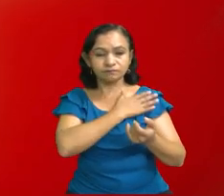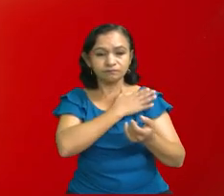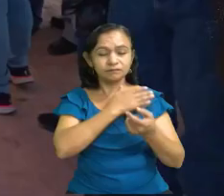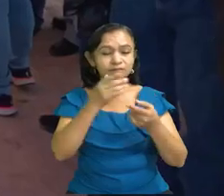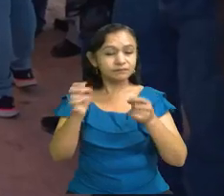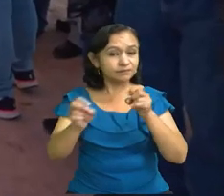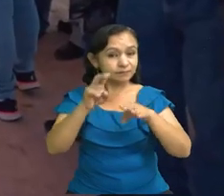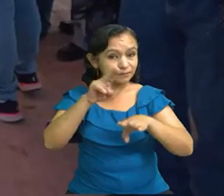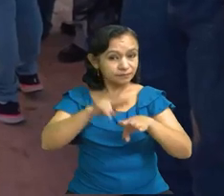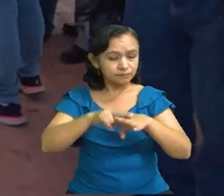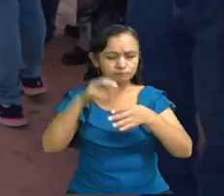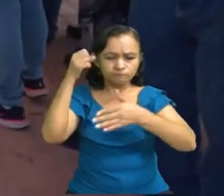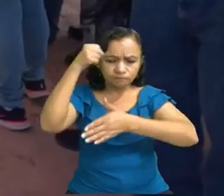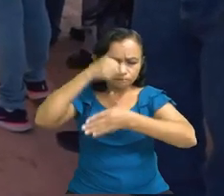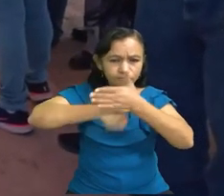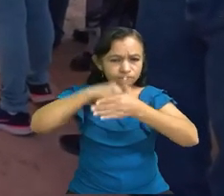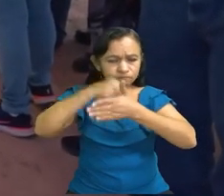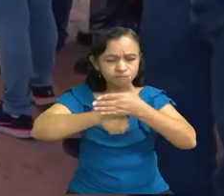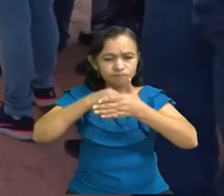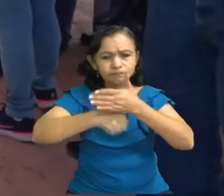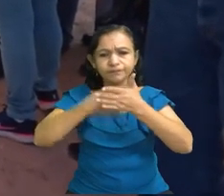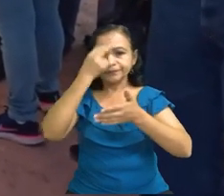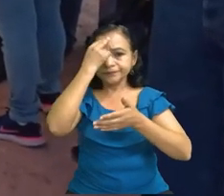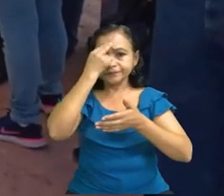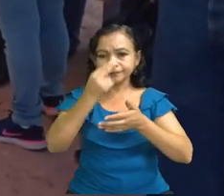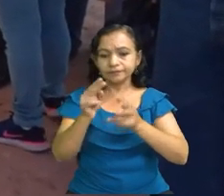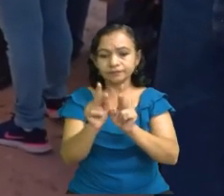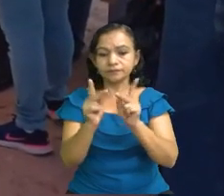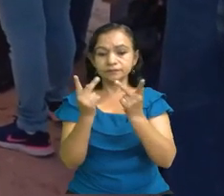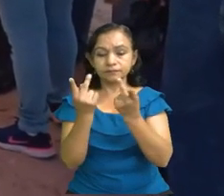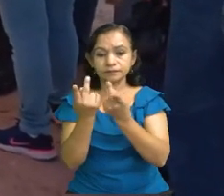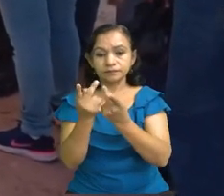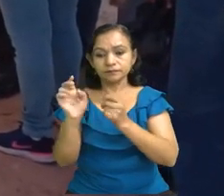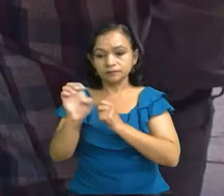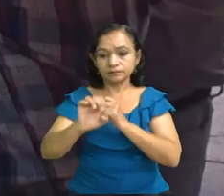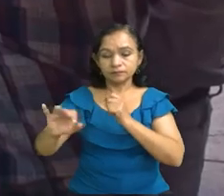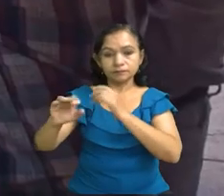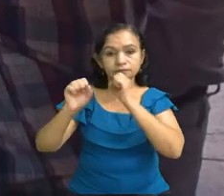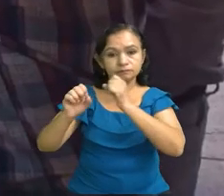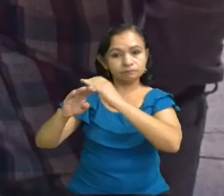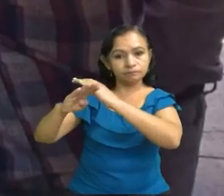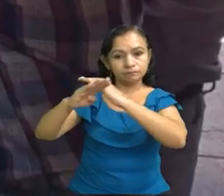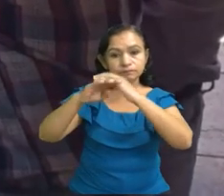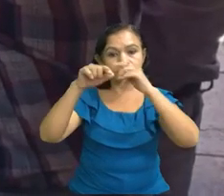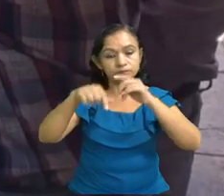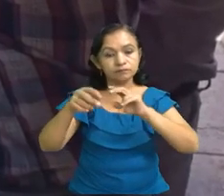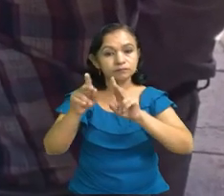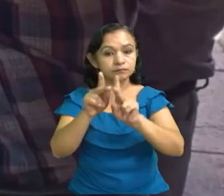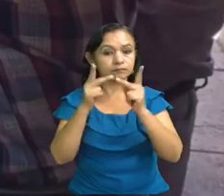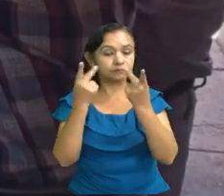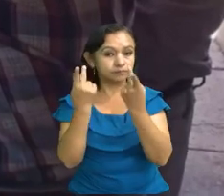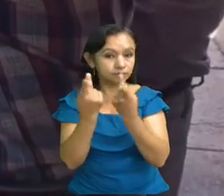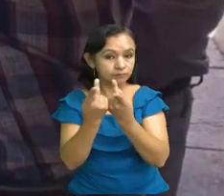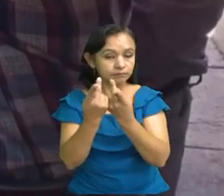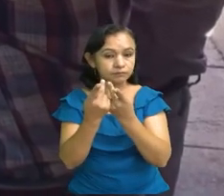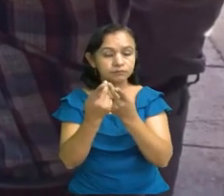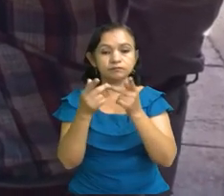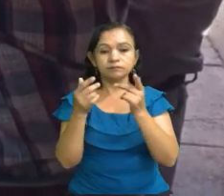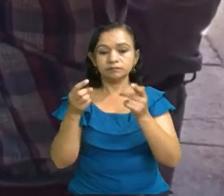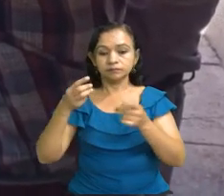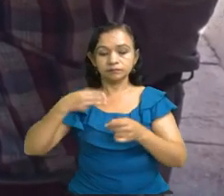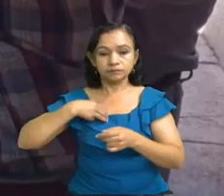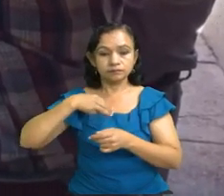Nacional defendió con gallardía y honor a la población de Estelí. Hoy el pueblo heroico de este municipio y la